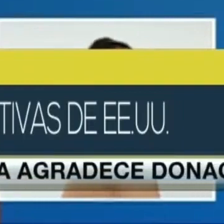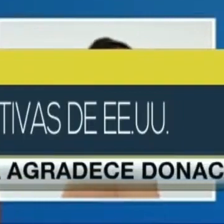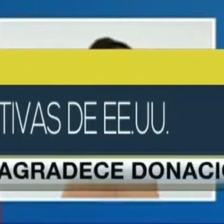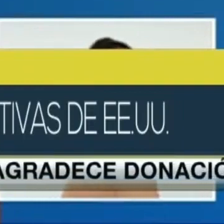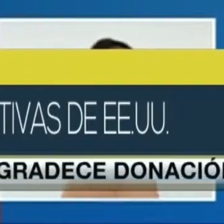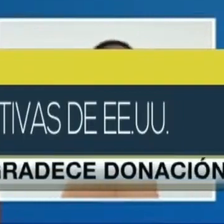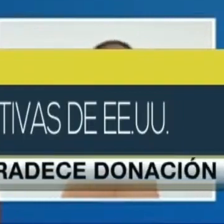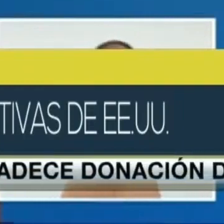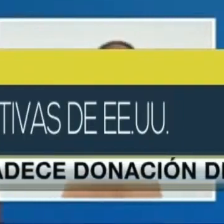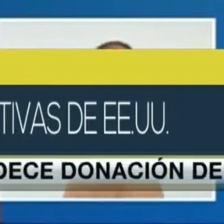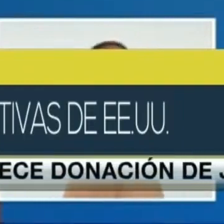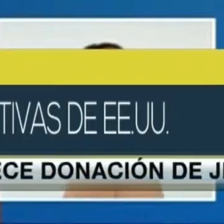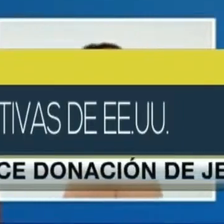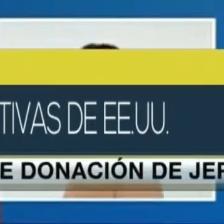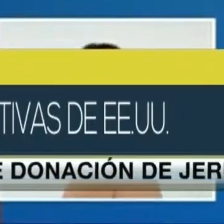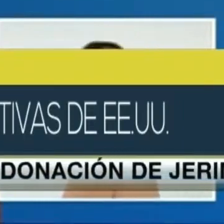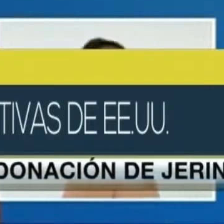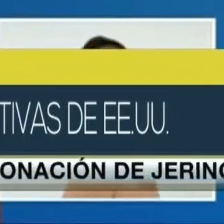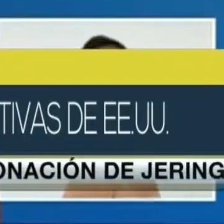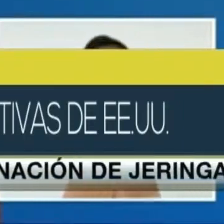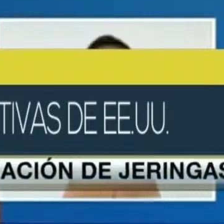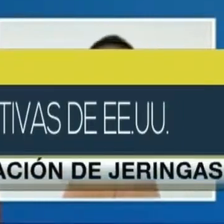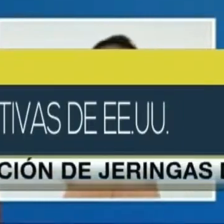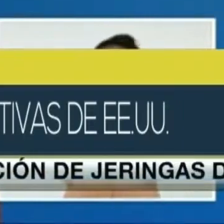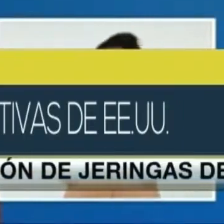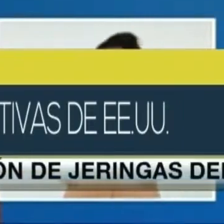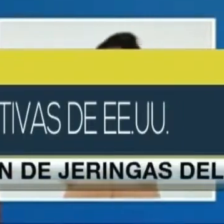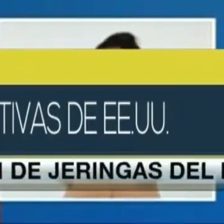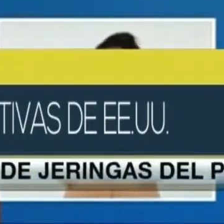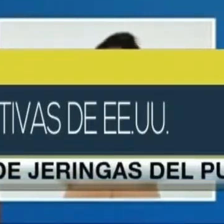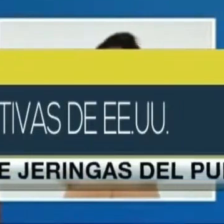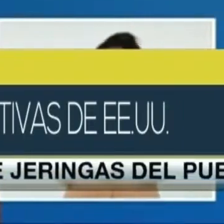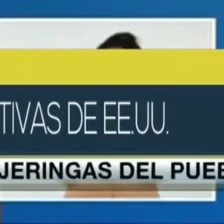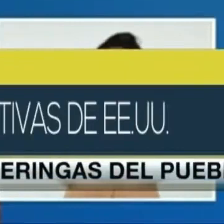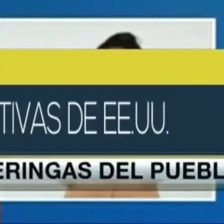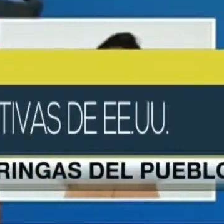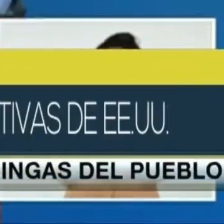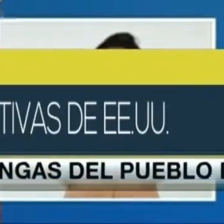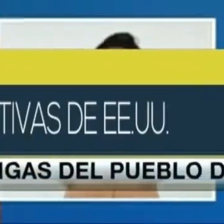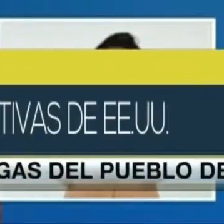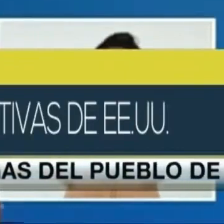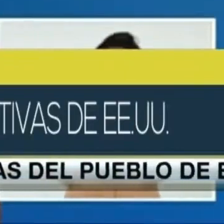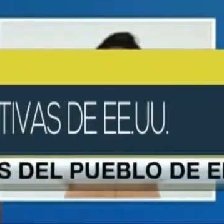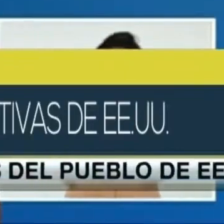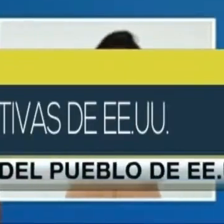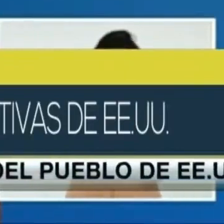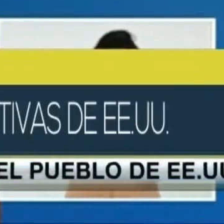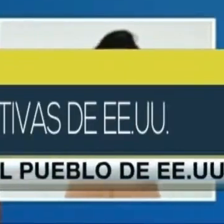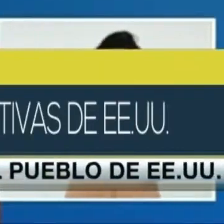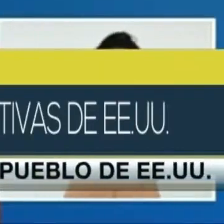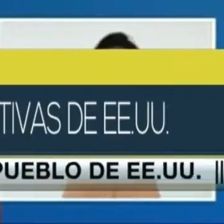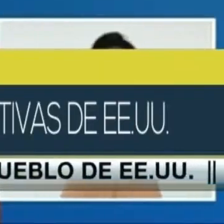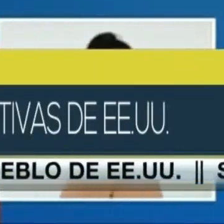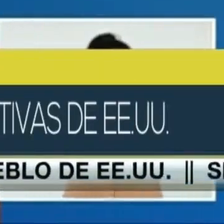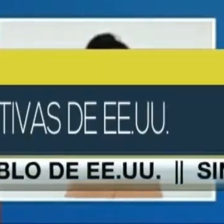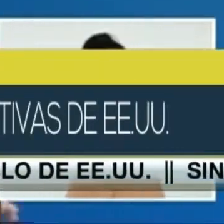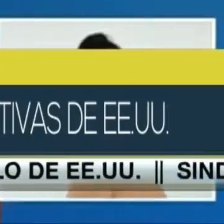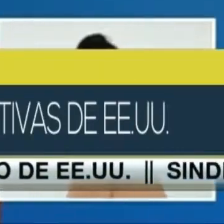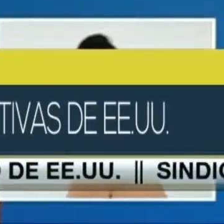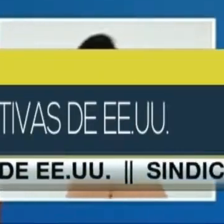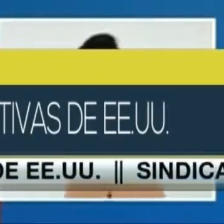Rechazo contundentemente que haya habido un caso de tortura y emplazo a las